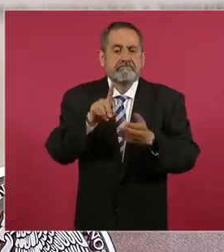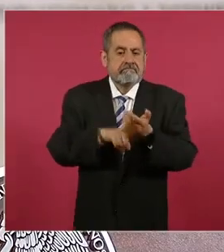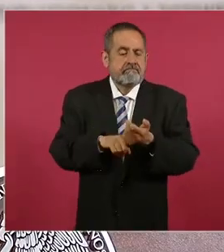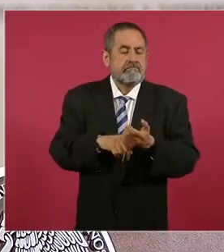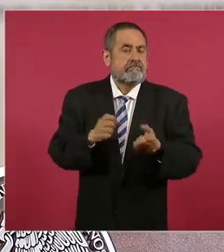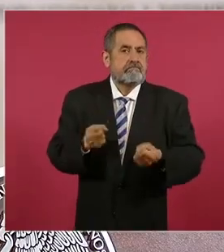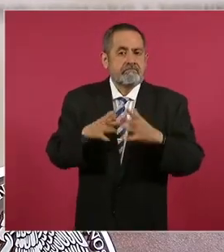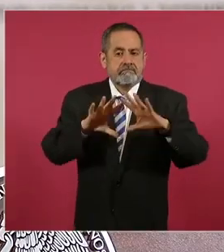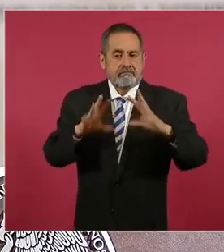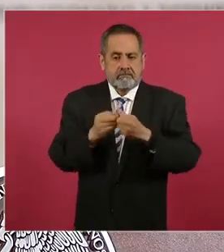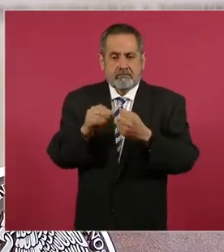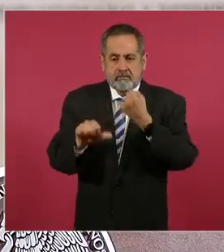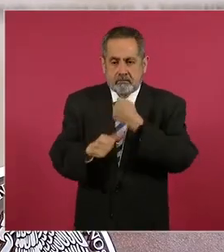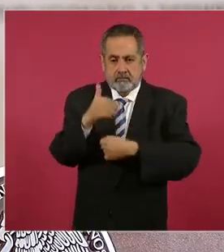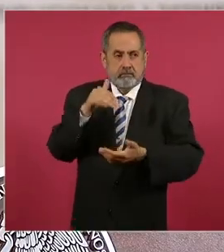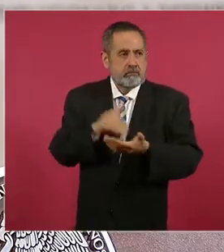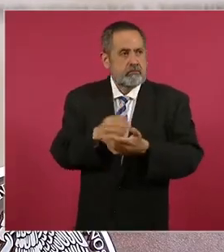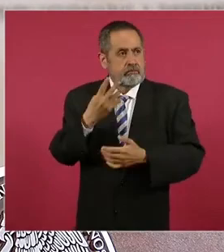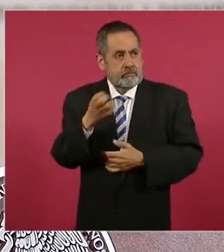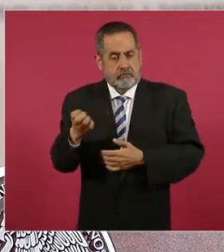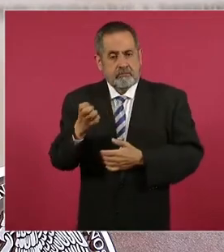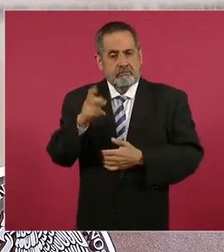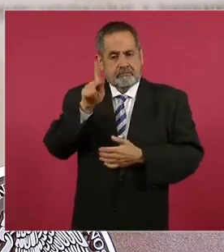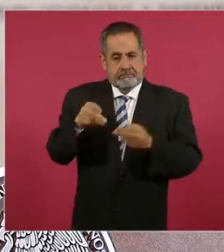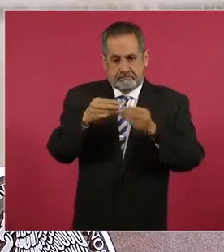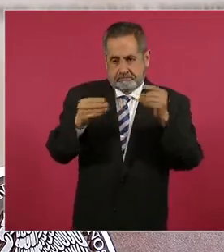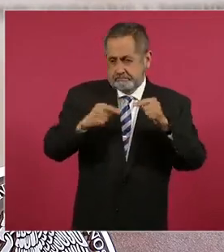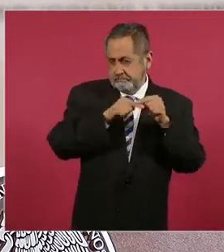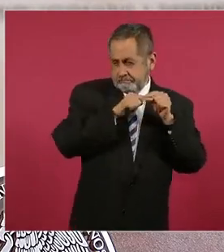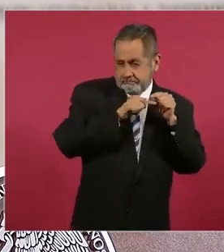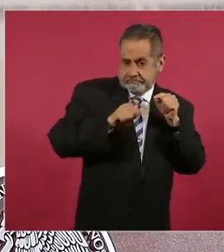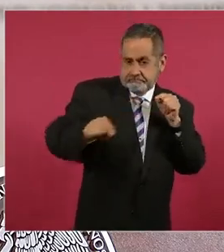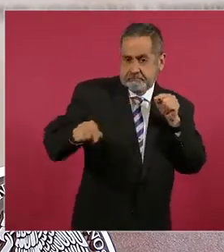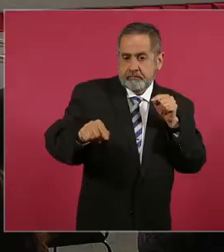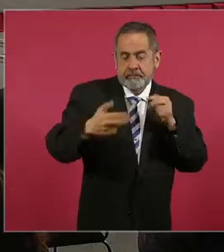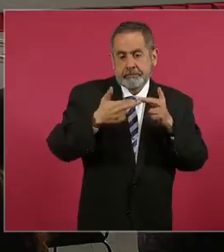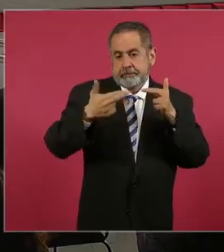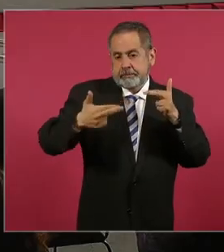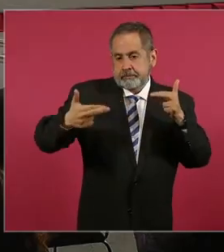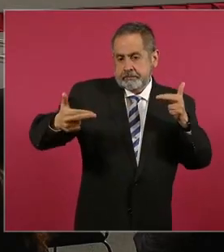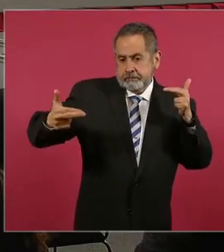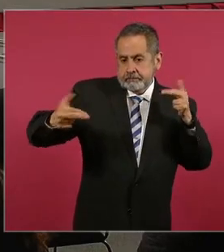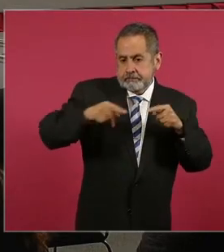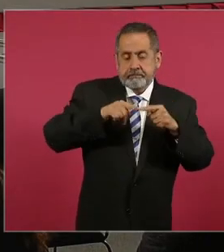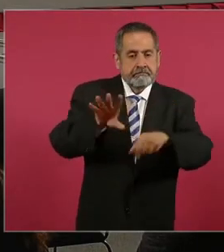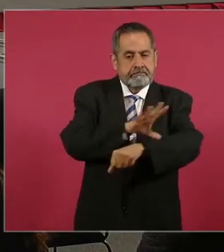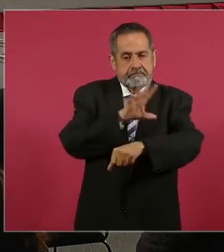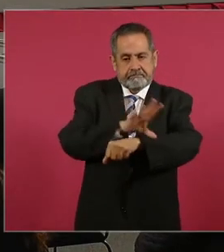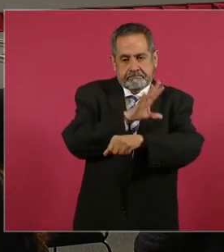a 11.400 kilómetros de líneas de distribución.